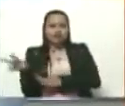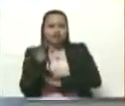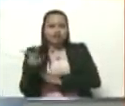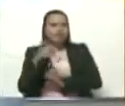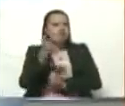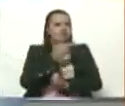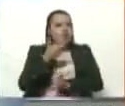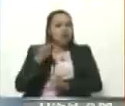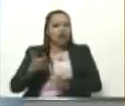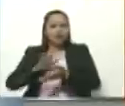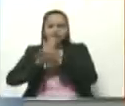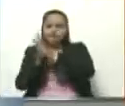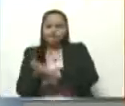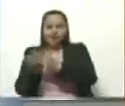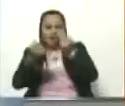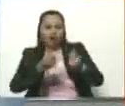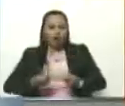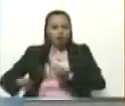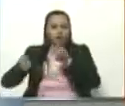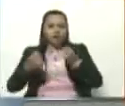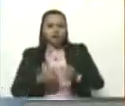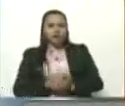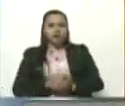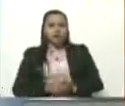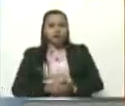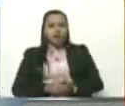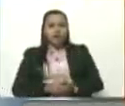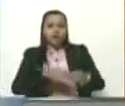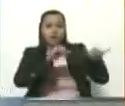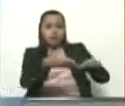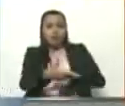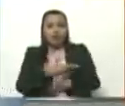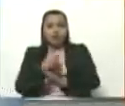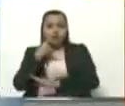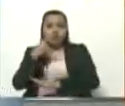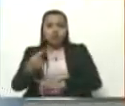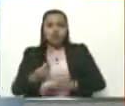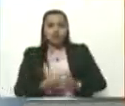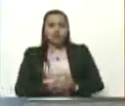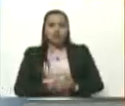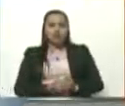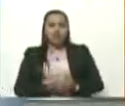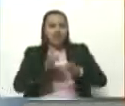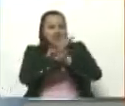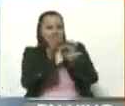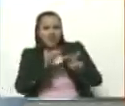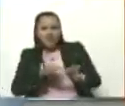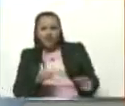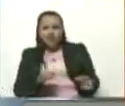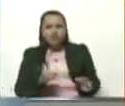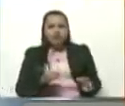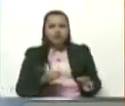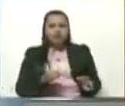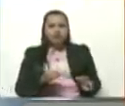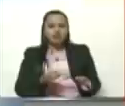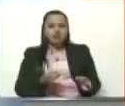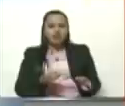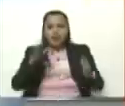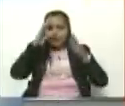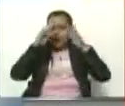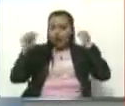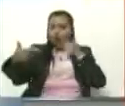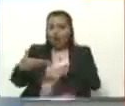buscar la ruina económica para como lo dijo de manera necrofílica un ex embajador estadounidense